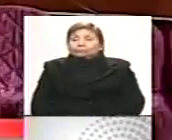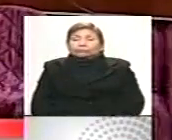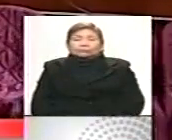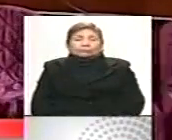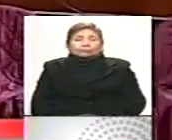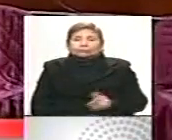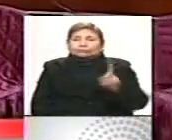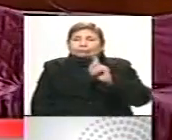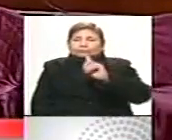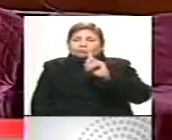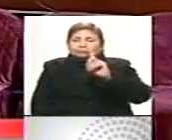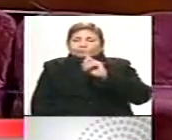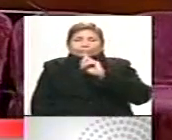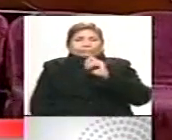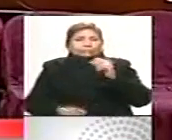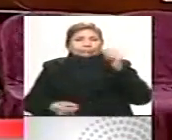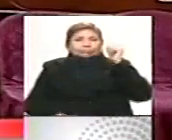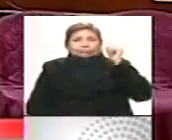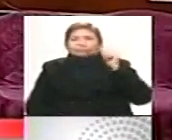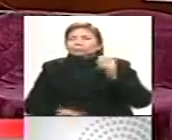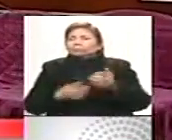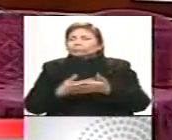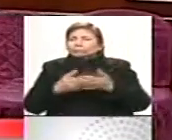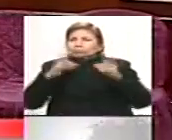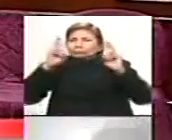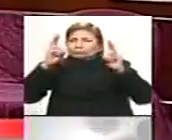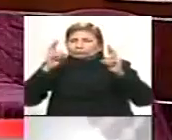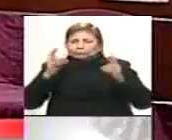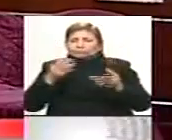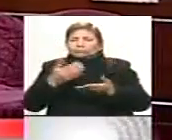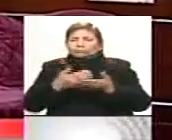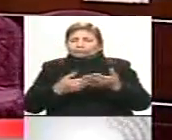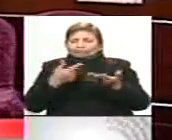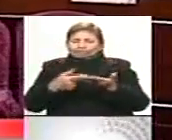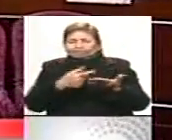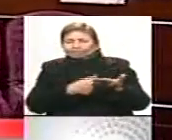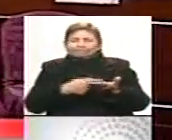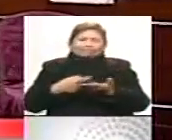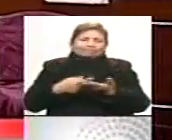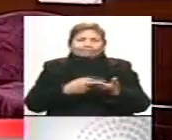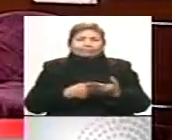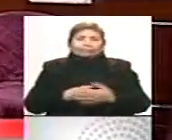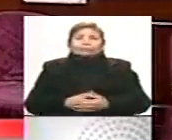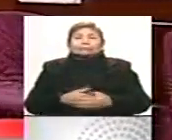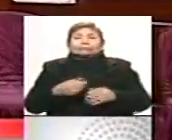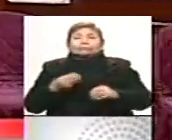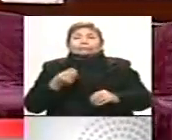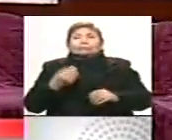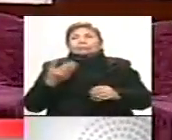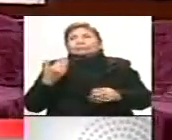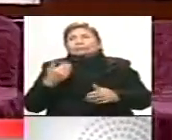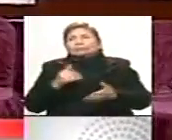No es un derecho absoluto. Yo sé que es un tema debatible, pero